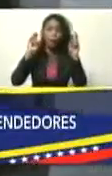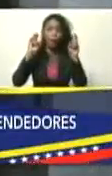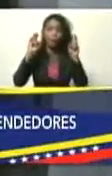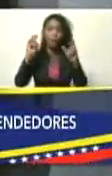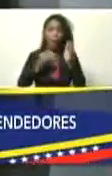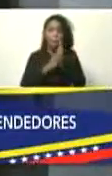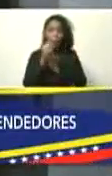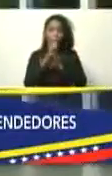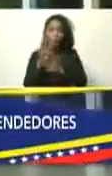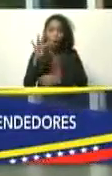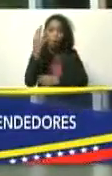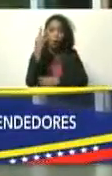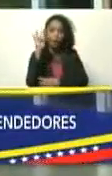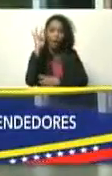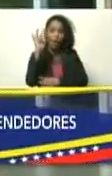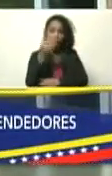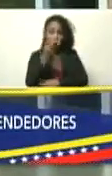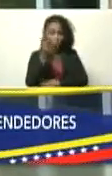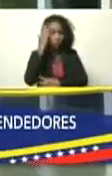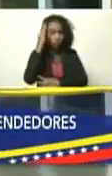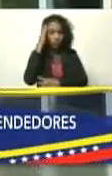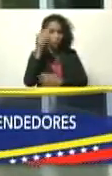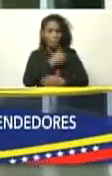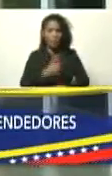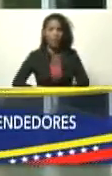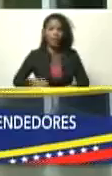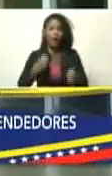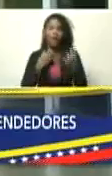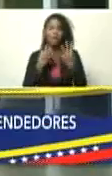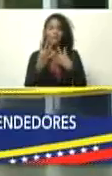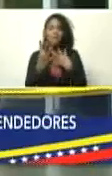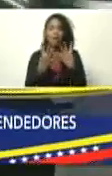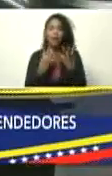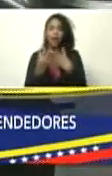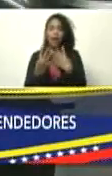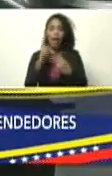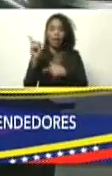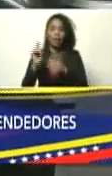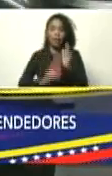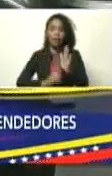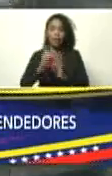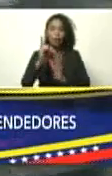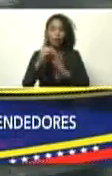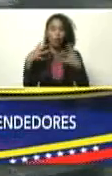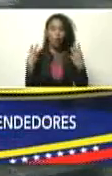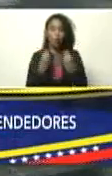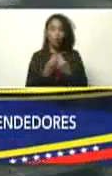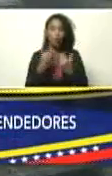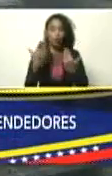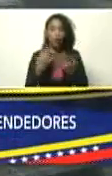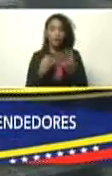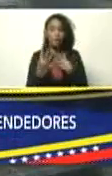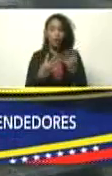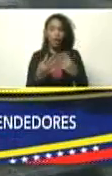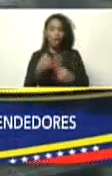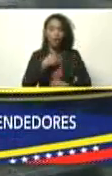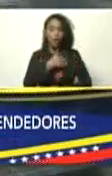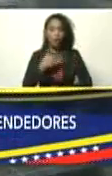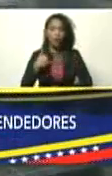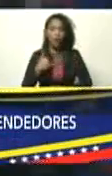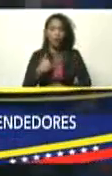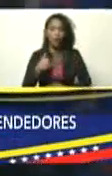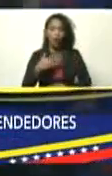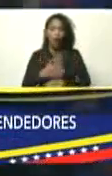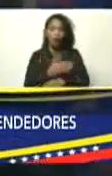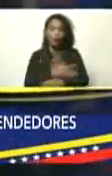la cuarta F, como usted sabe, presidente, la de ferias, que hemos, bueno, venido desarrollando un conjunto de ferias. Yo quiero, antes de